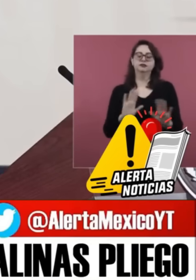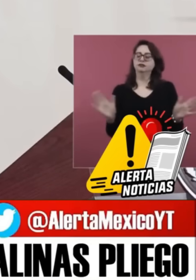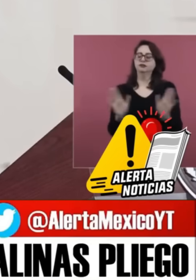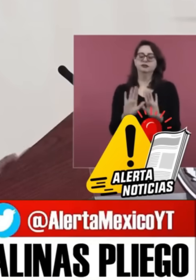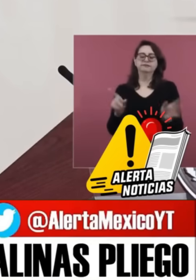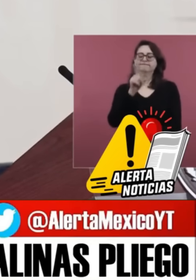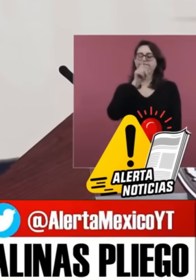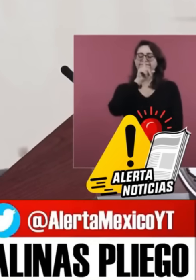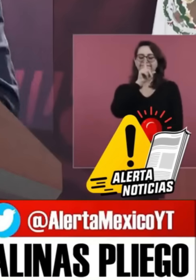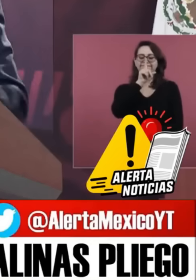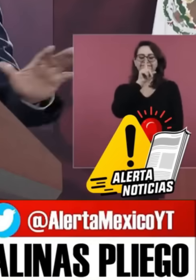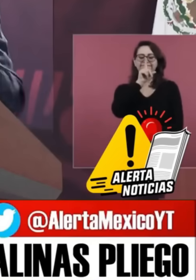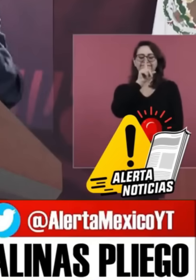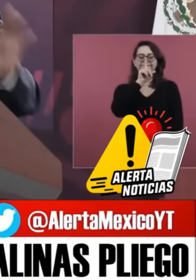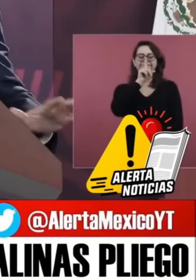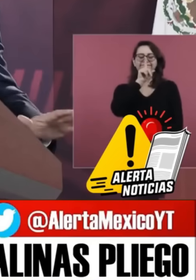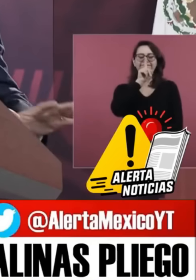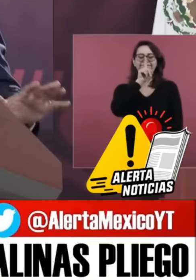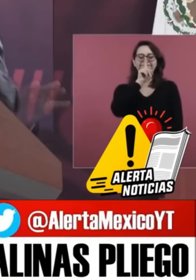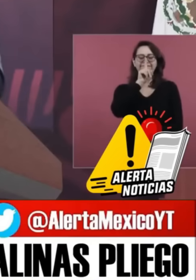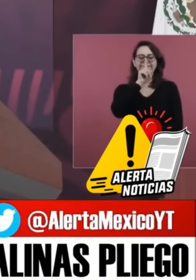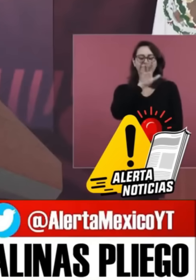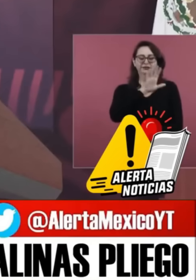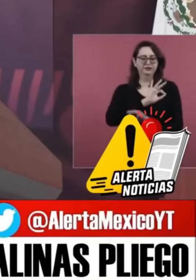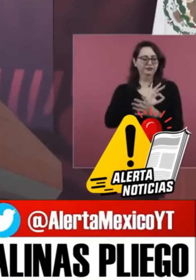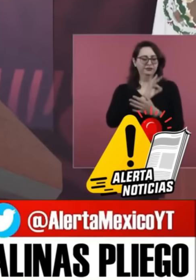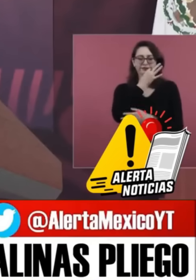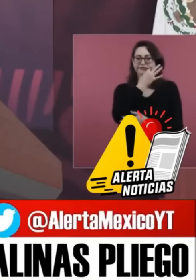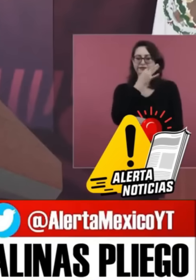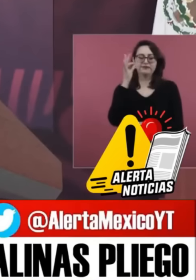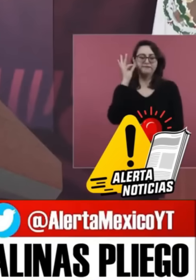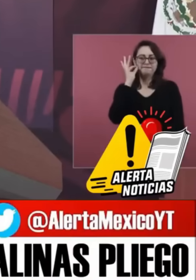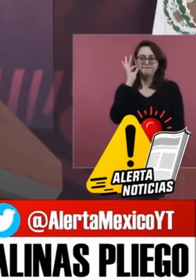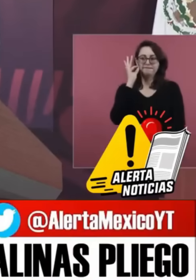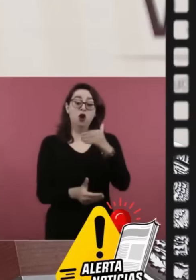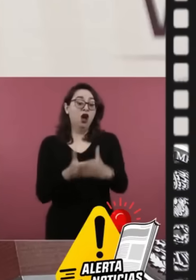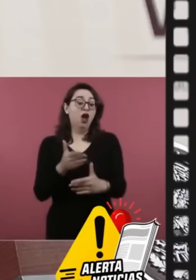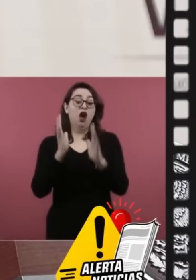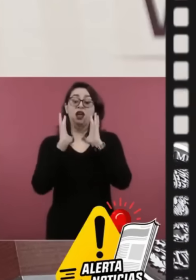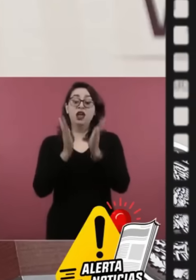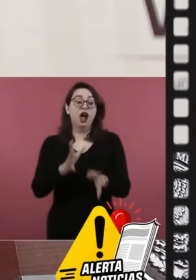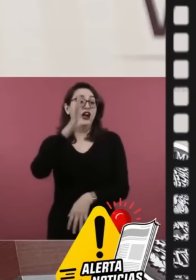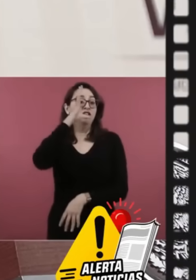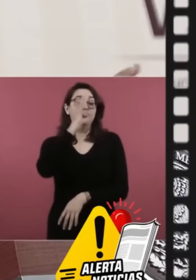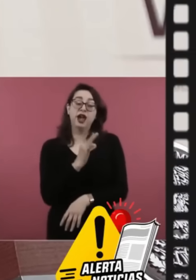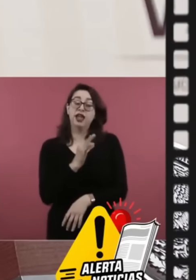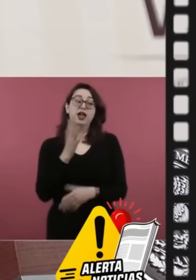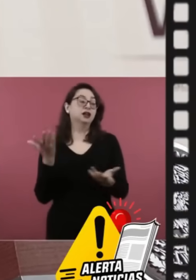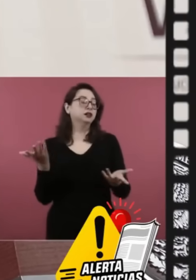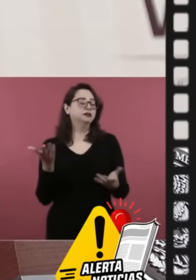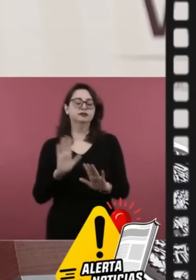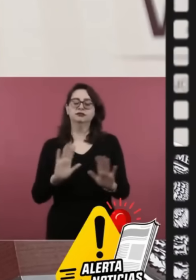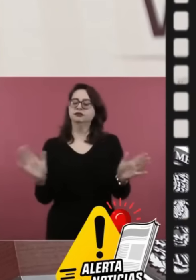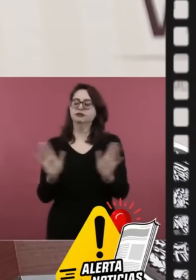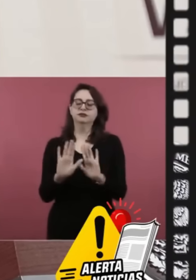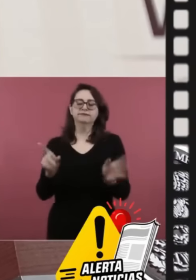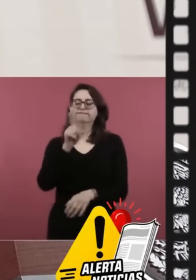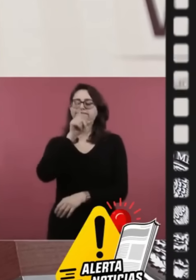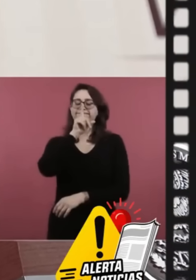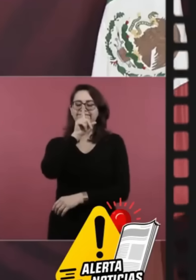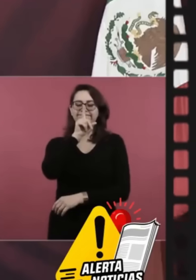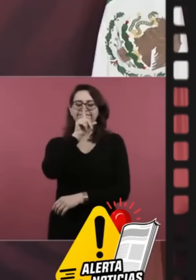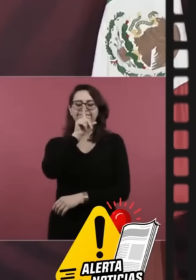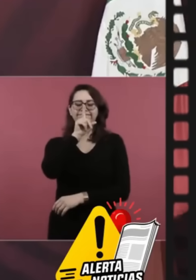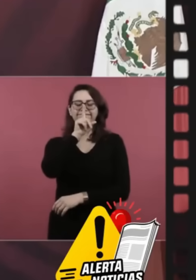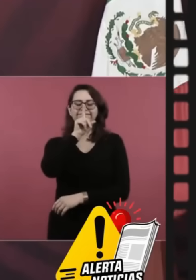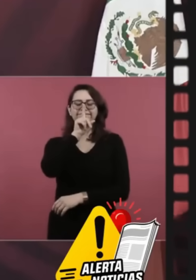la complicidad de este ministro con Salinas Pliego. El procedimiento, no. Es